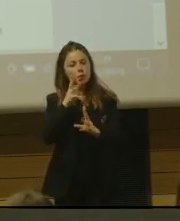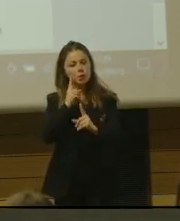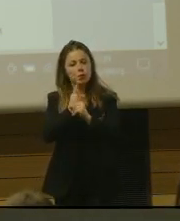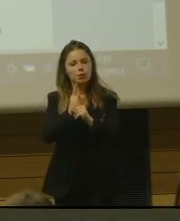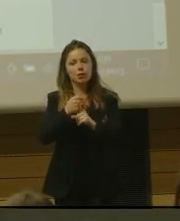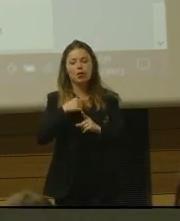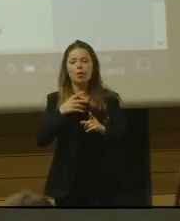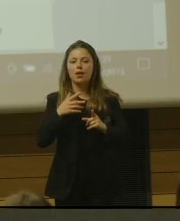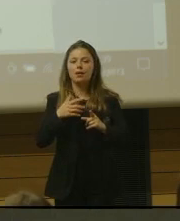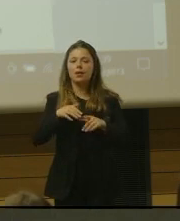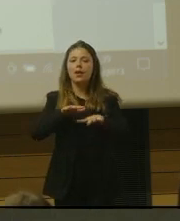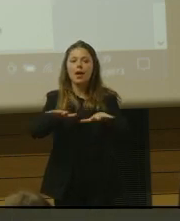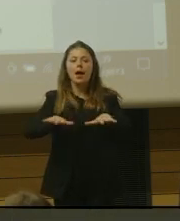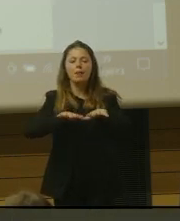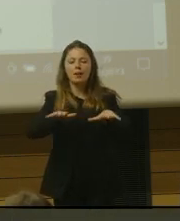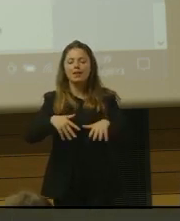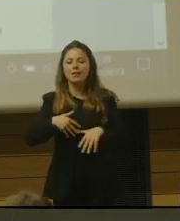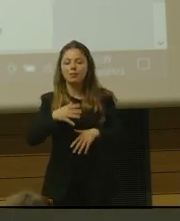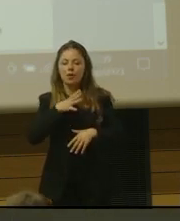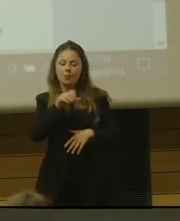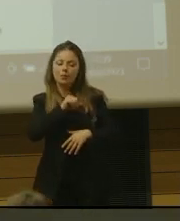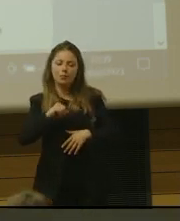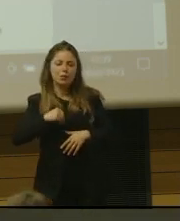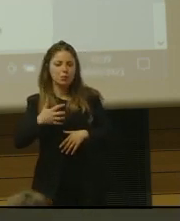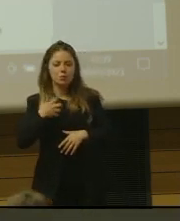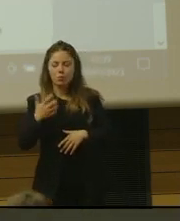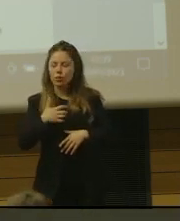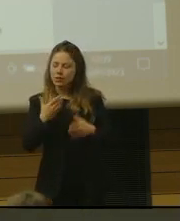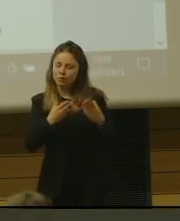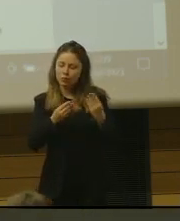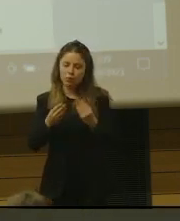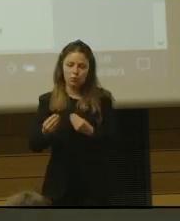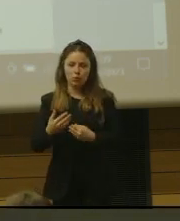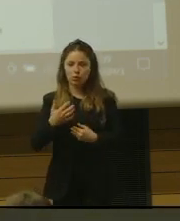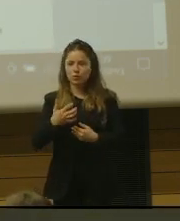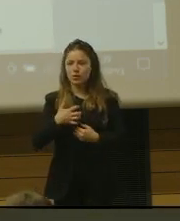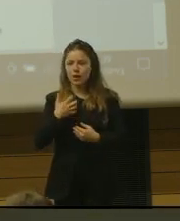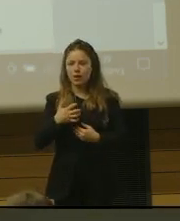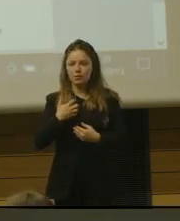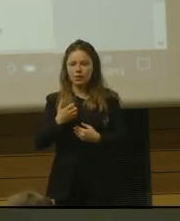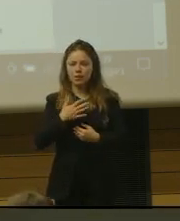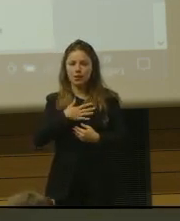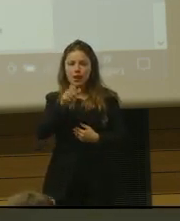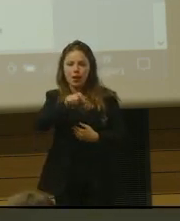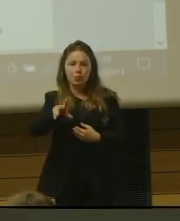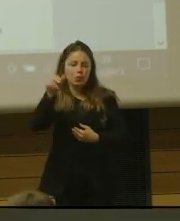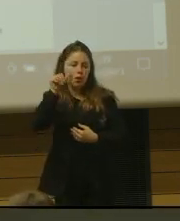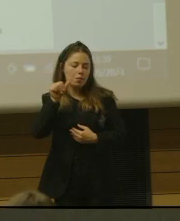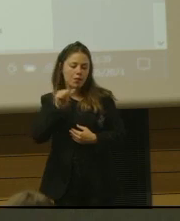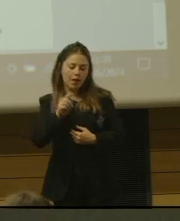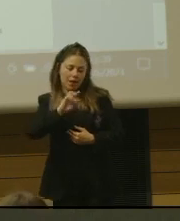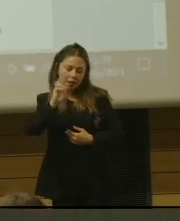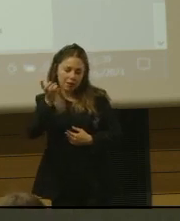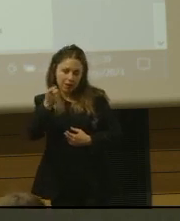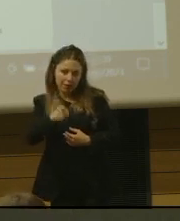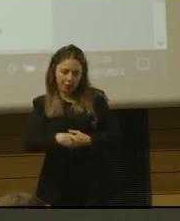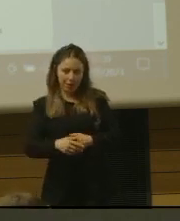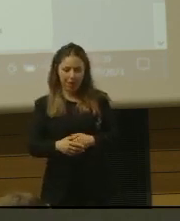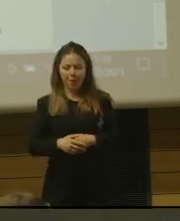de que no se pueda fumar en la playa, porque a mí personalmente me molesta mucho. A mí y a cualquier mujer embarazada seguramente también. Así que...